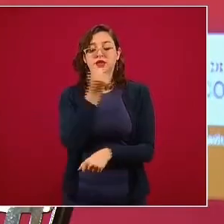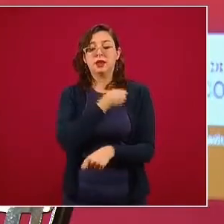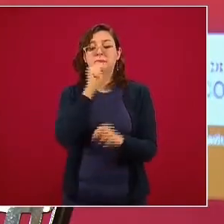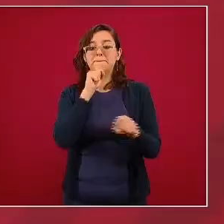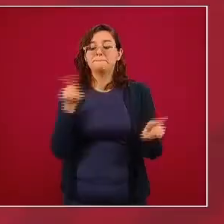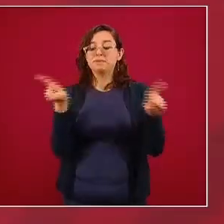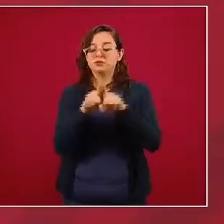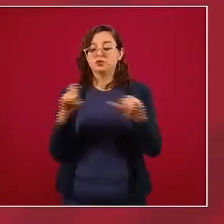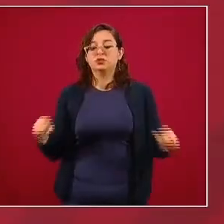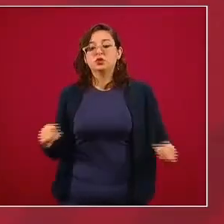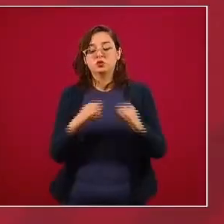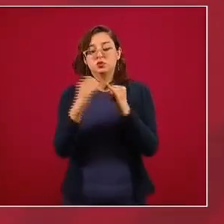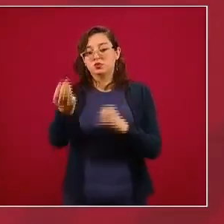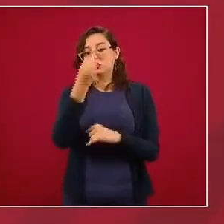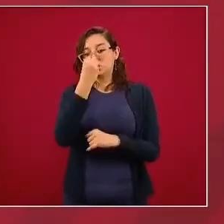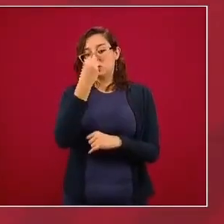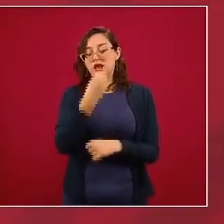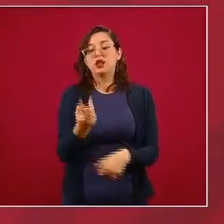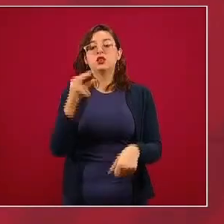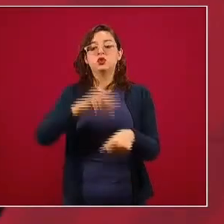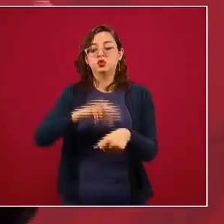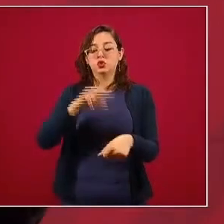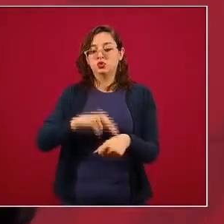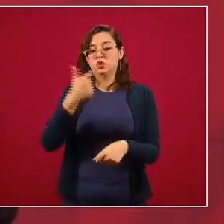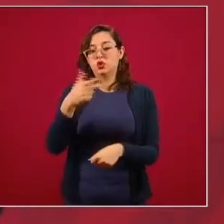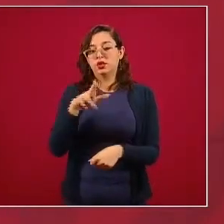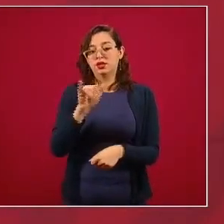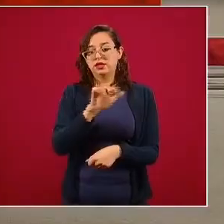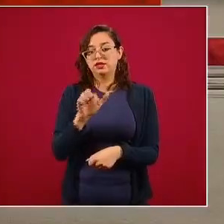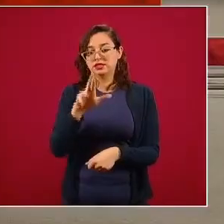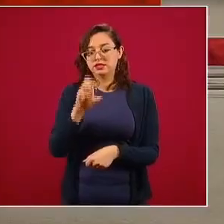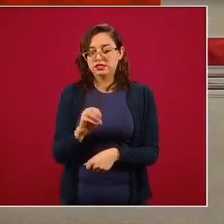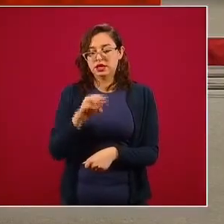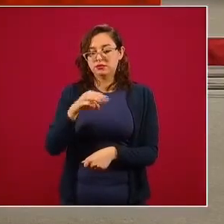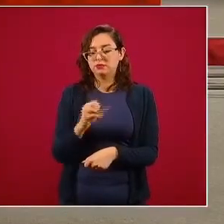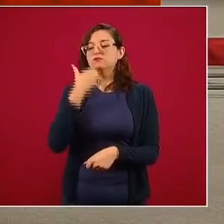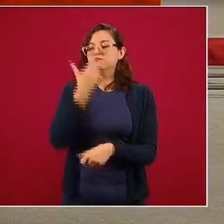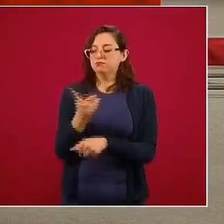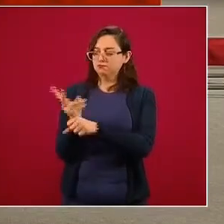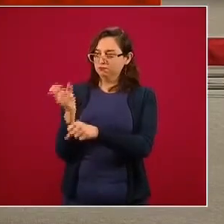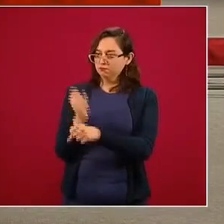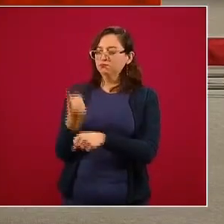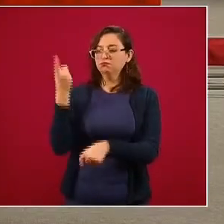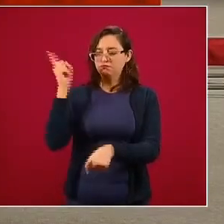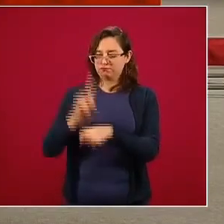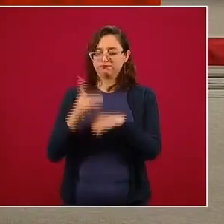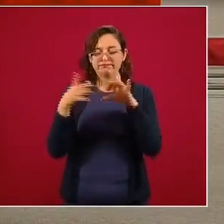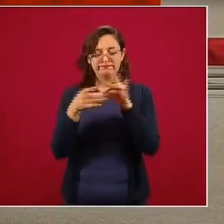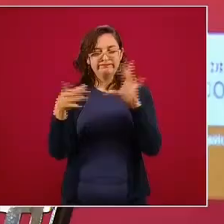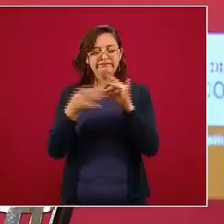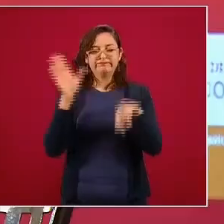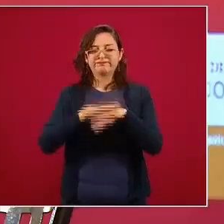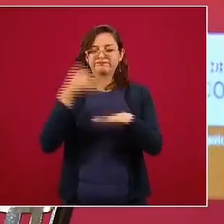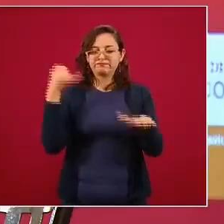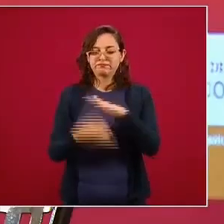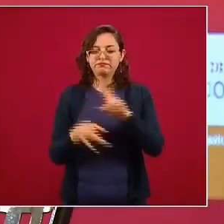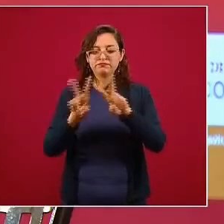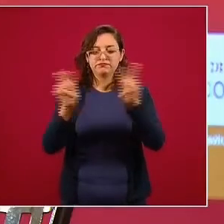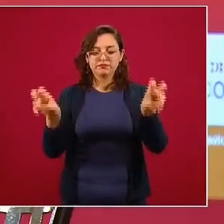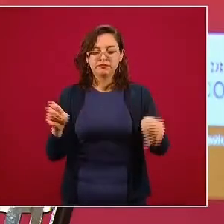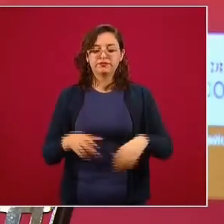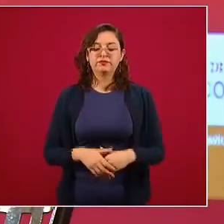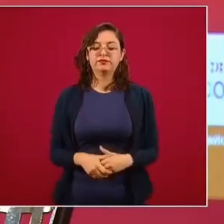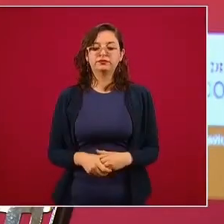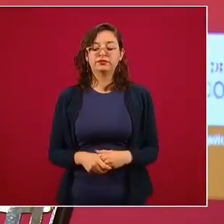Instituto de Nutrición, el doctor Guillermo Domínguez Cherita, a quien quiero invitar un día también para que nos hable de todo esto,